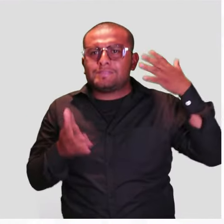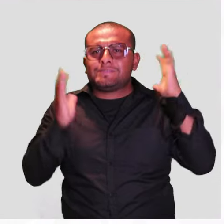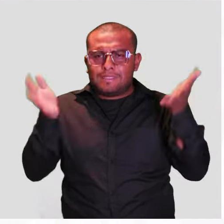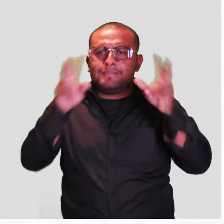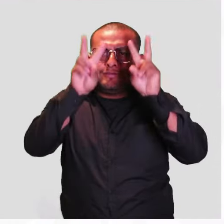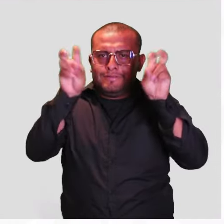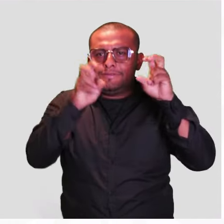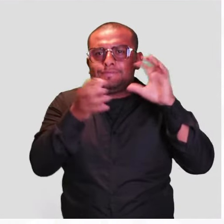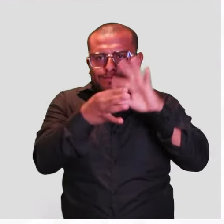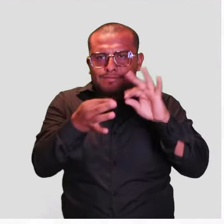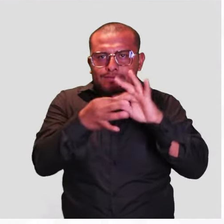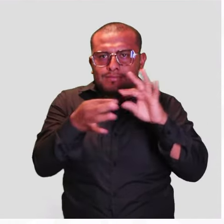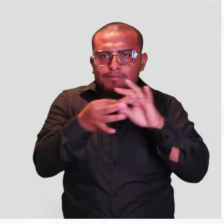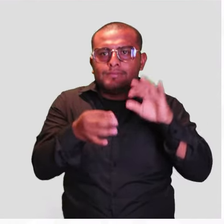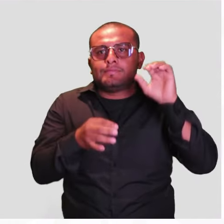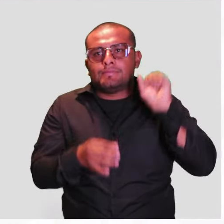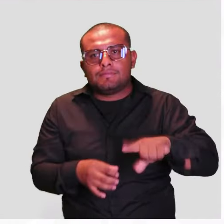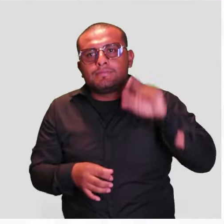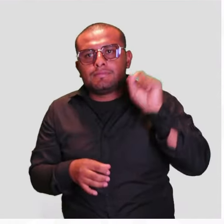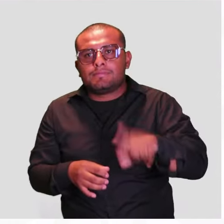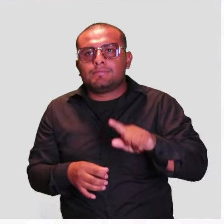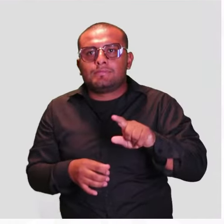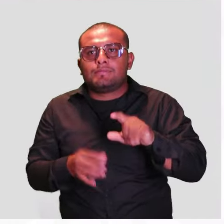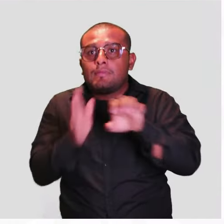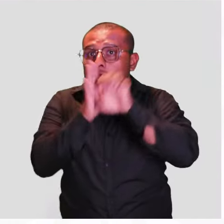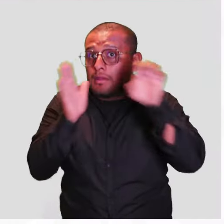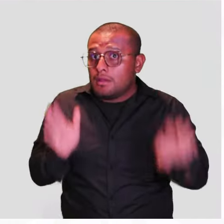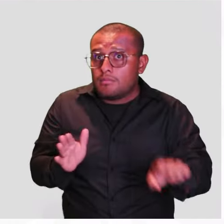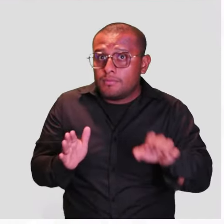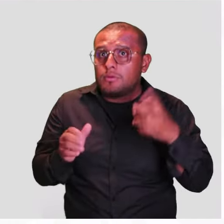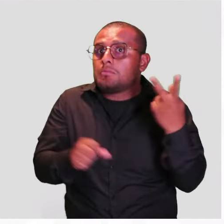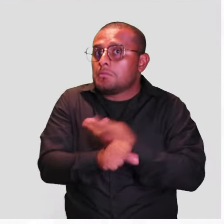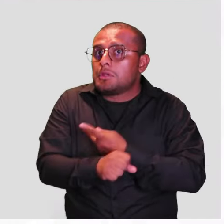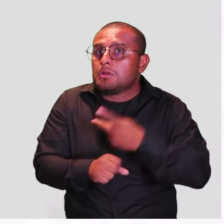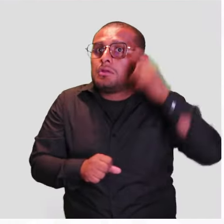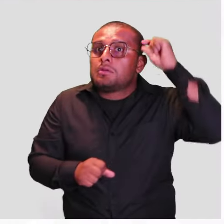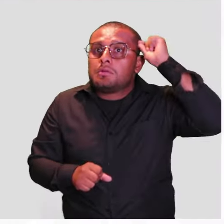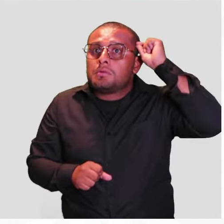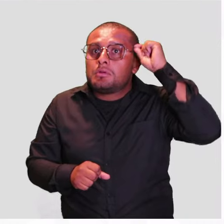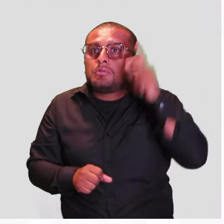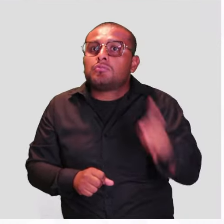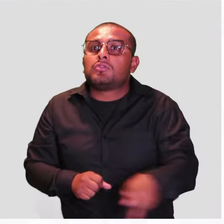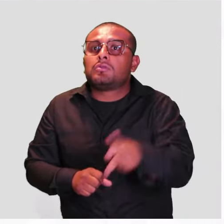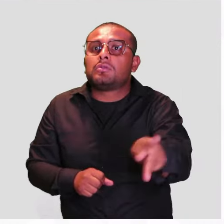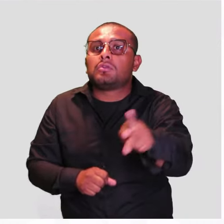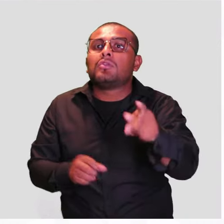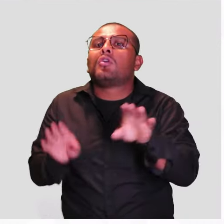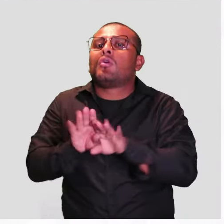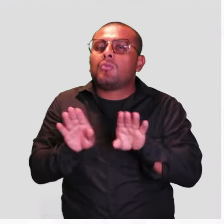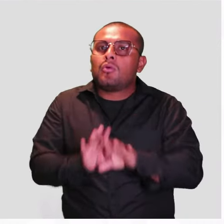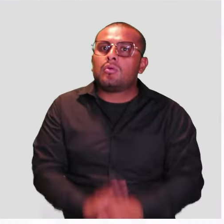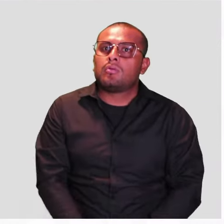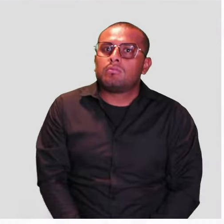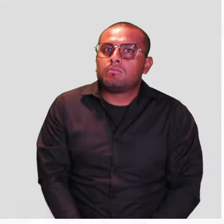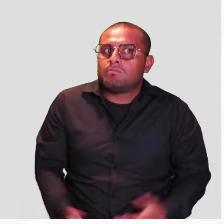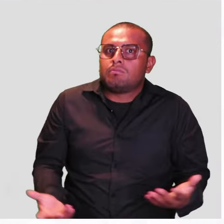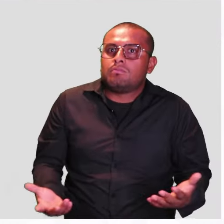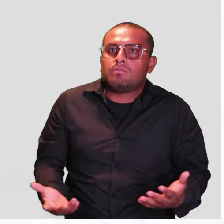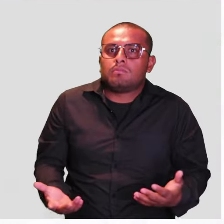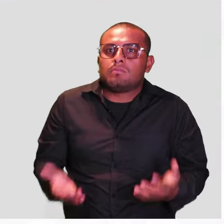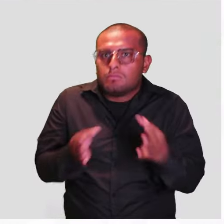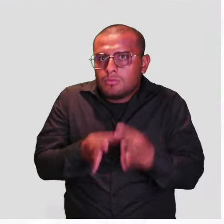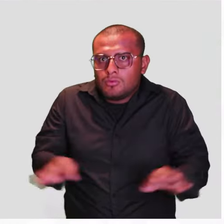que es importante señalar es el tema de los servicios públicos y el cómo han planteado las candidaturas que es